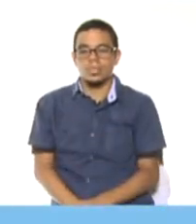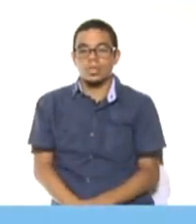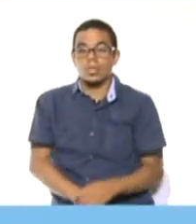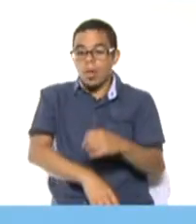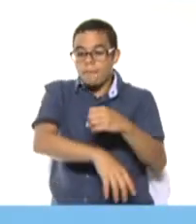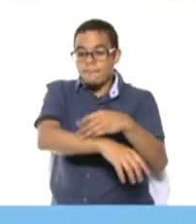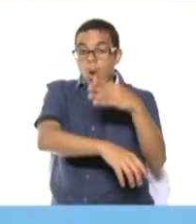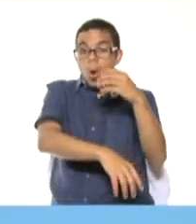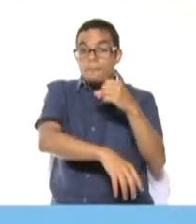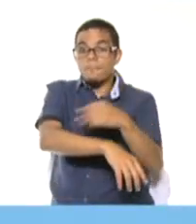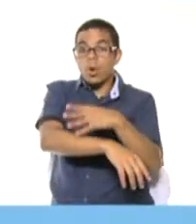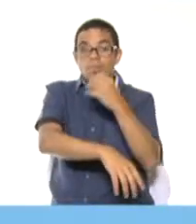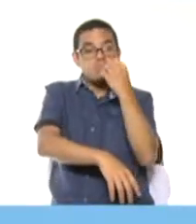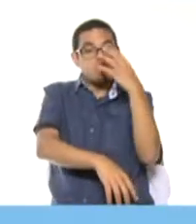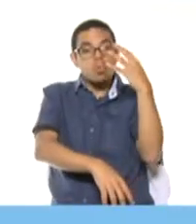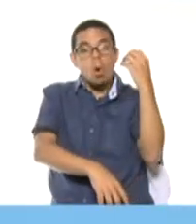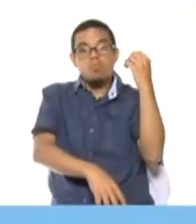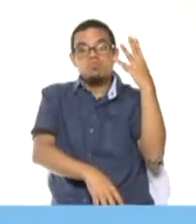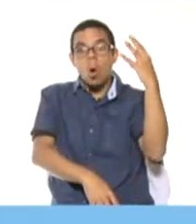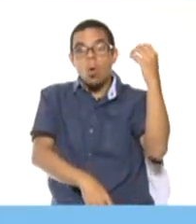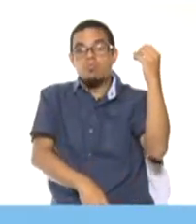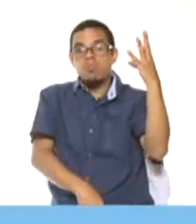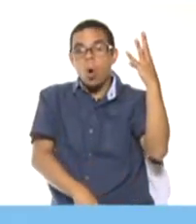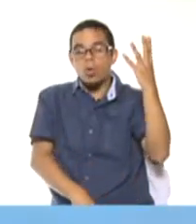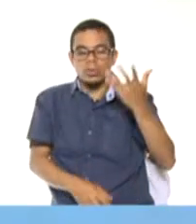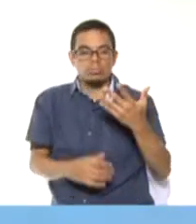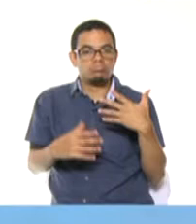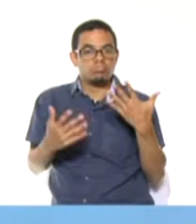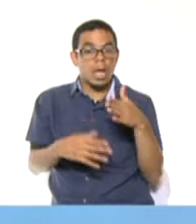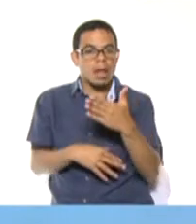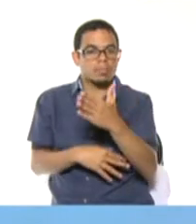Glup, glup, glup, el pez.